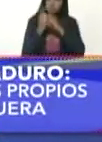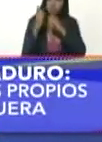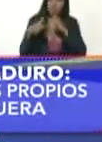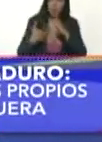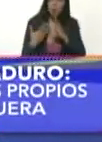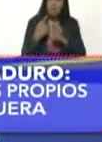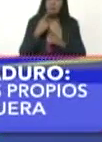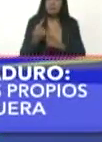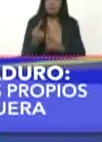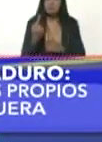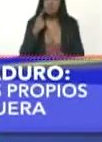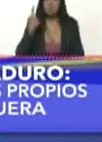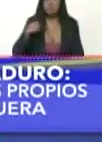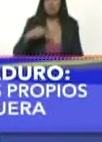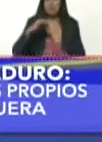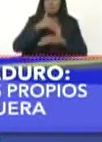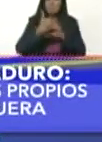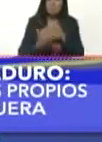que dice que ellos tienen planes